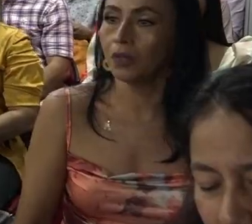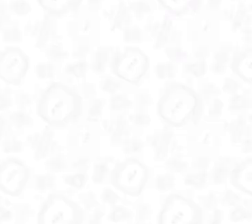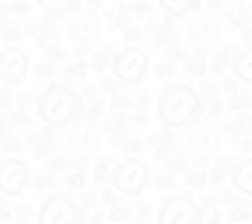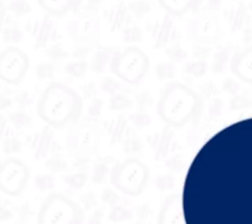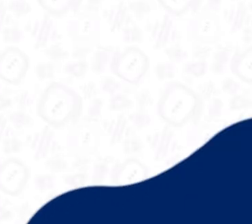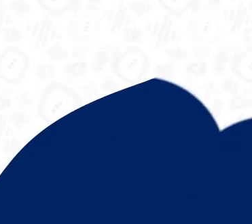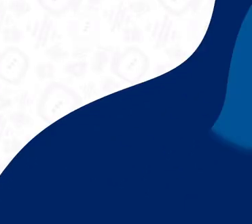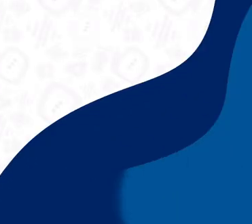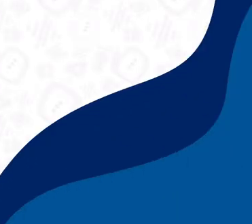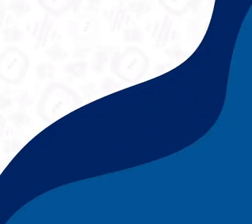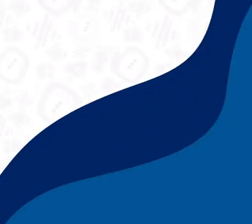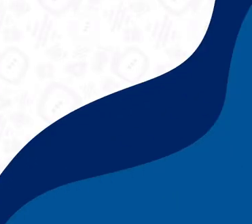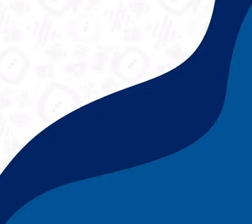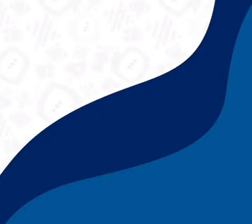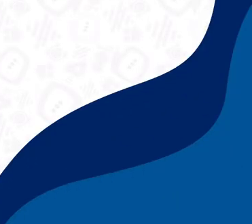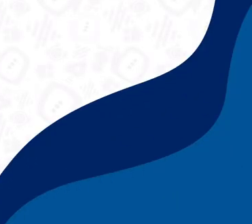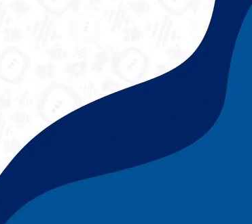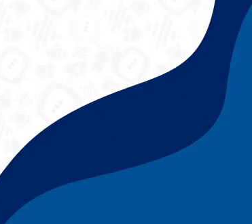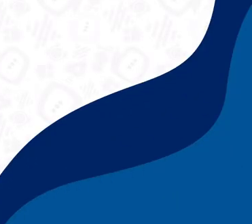salud.